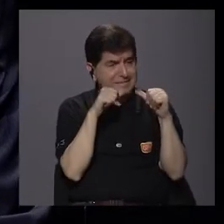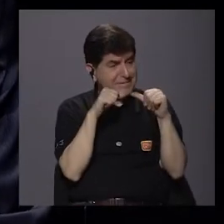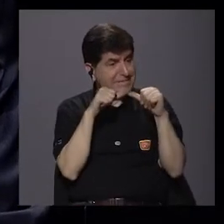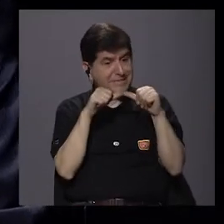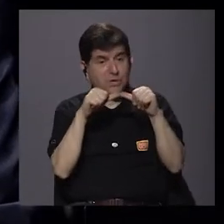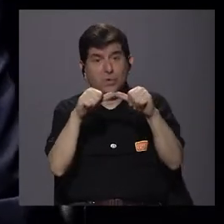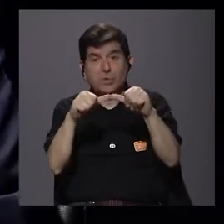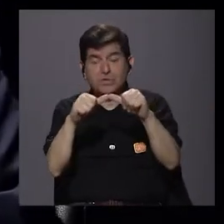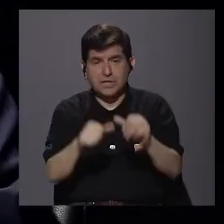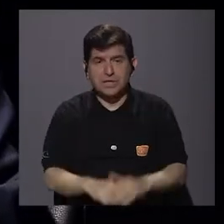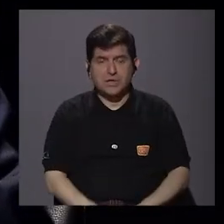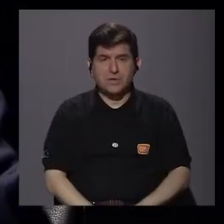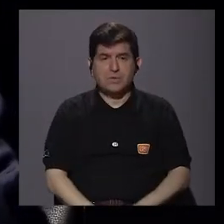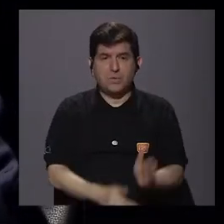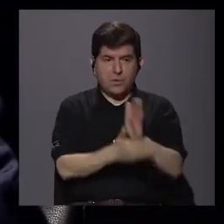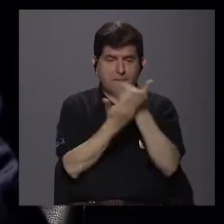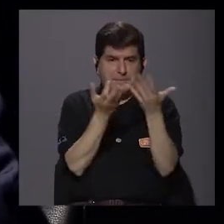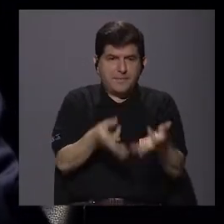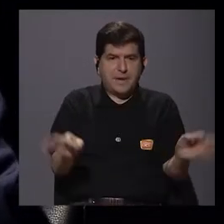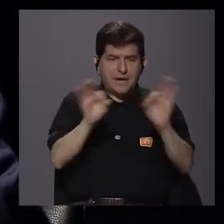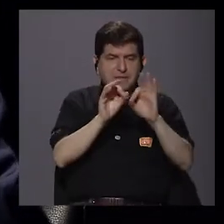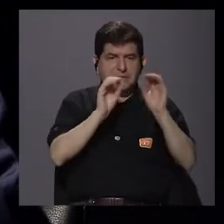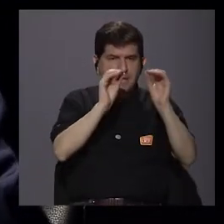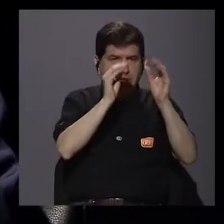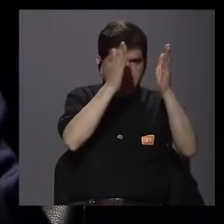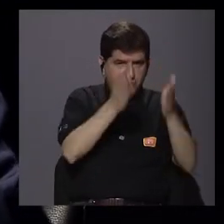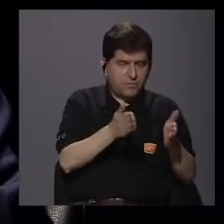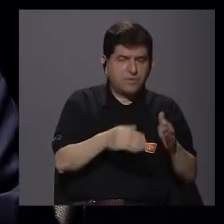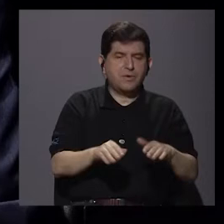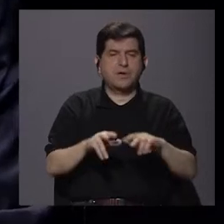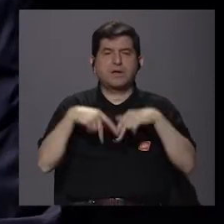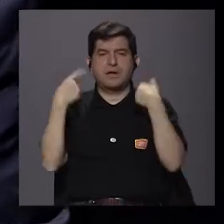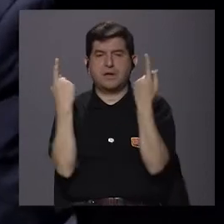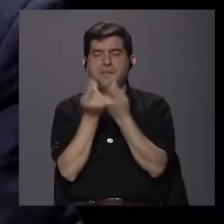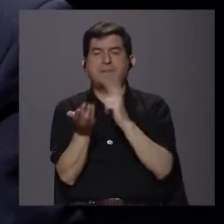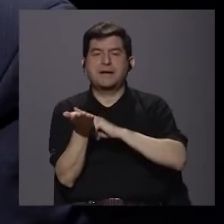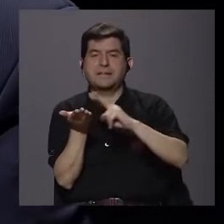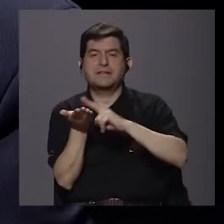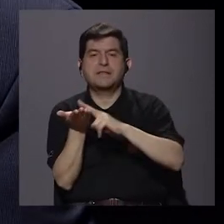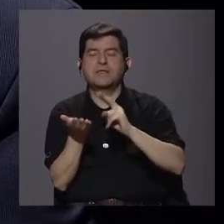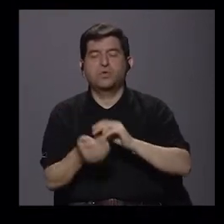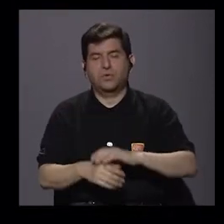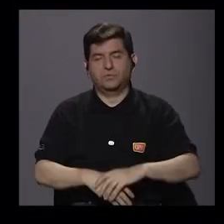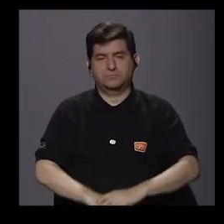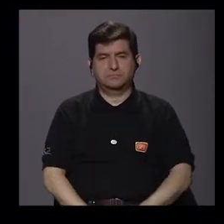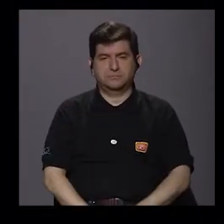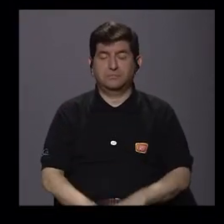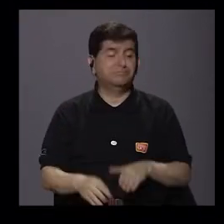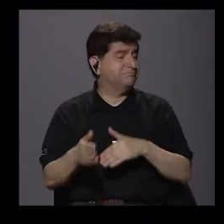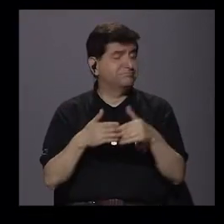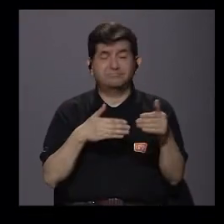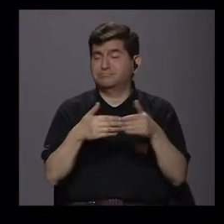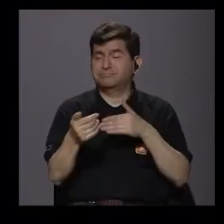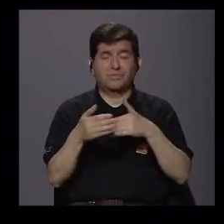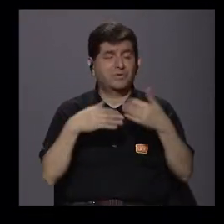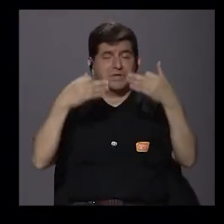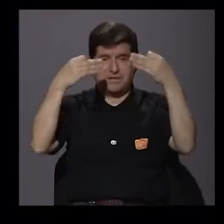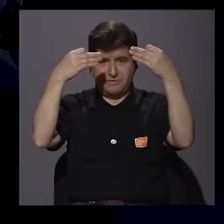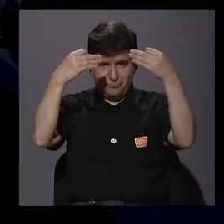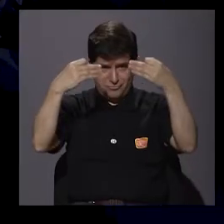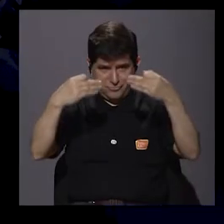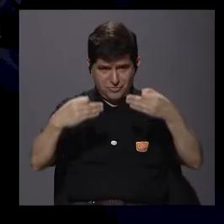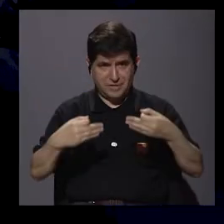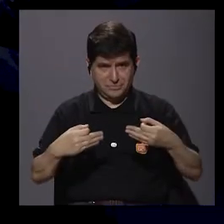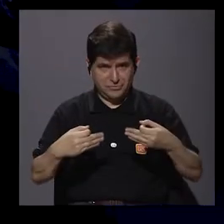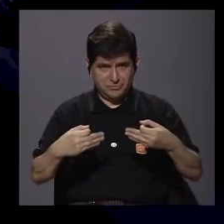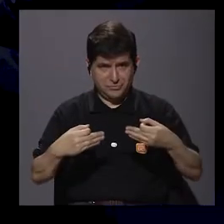permanente entre un gran sector de los educadores y el partido liberación nacional a pesar de que las medidas